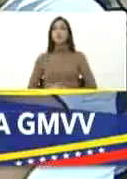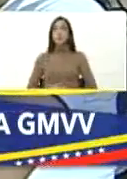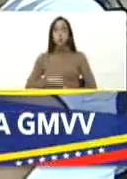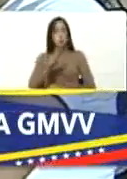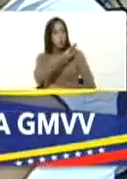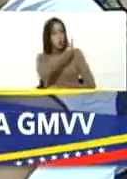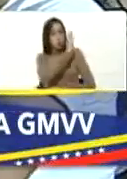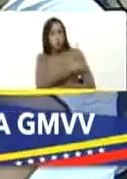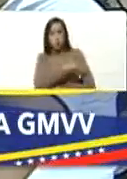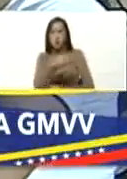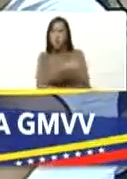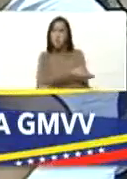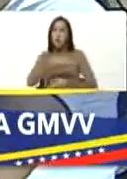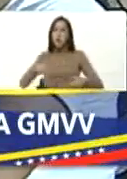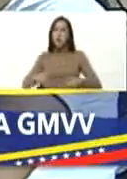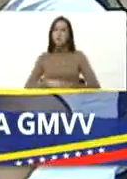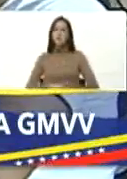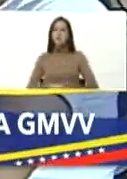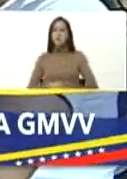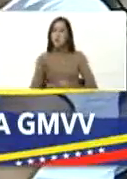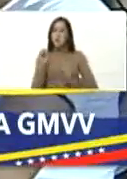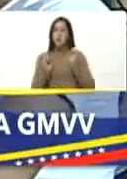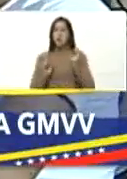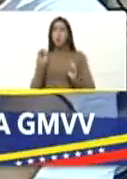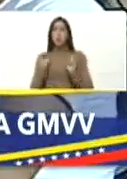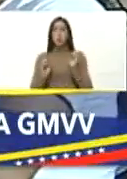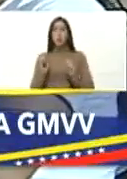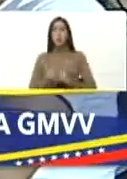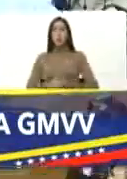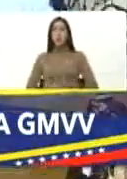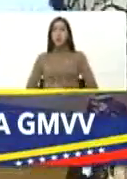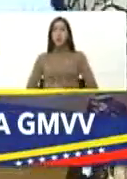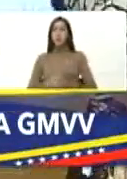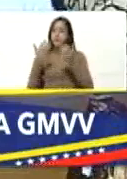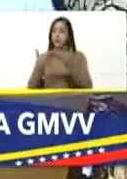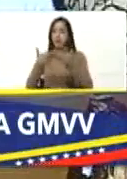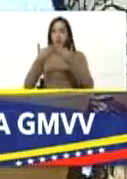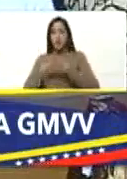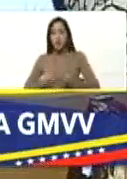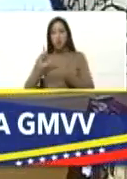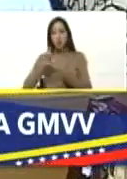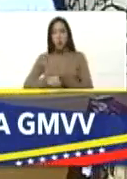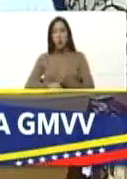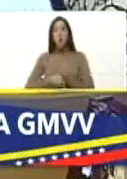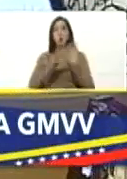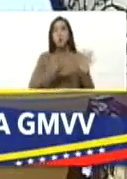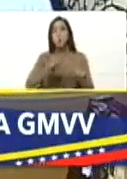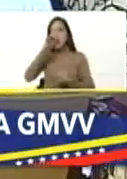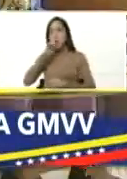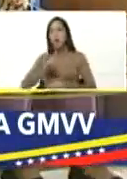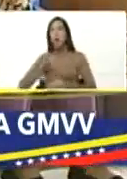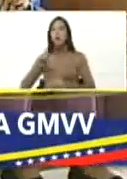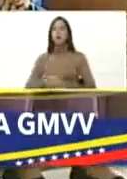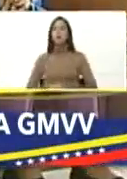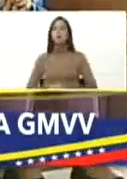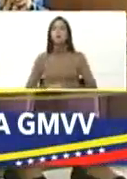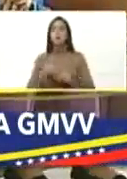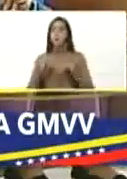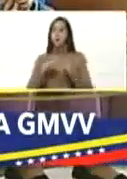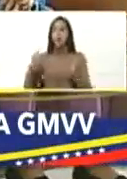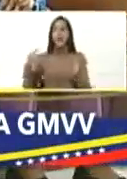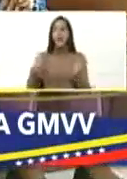fortalecido, maravilloso, emocionada de obtener después de 9 años de vivir